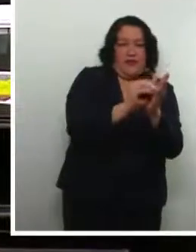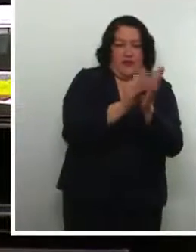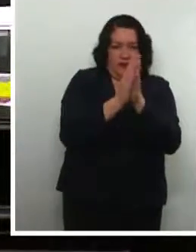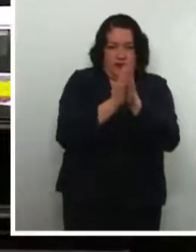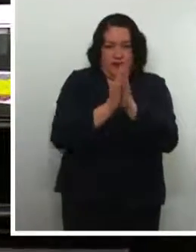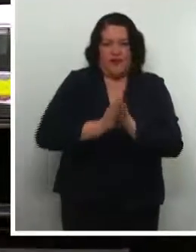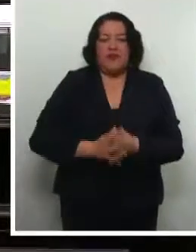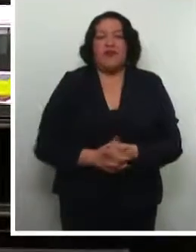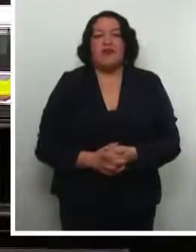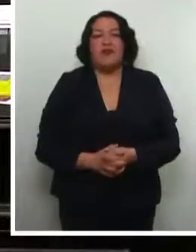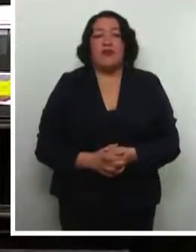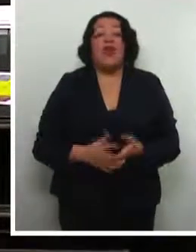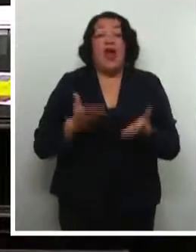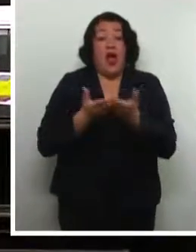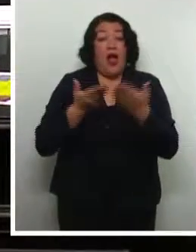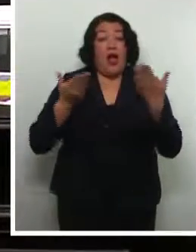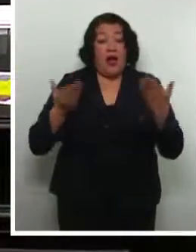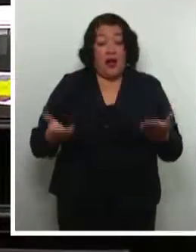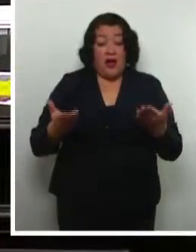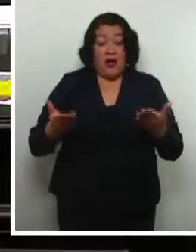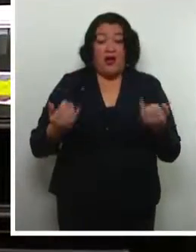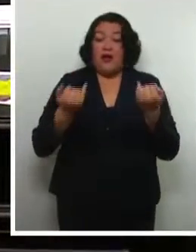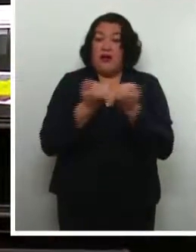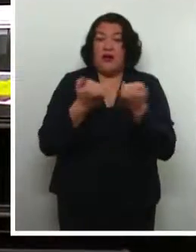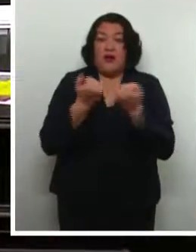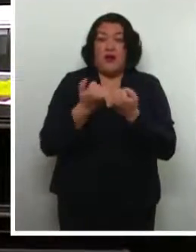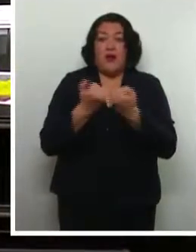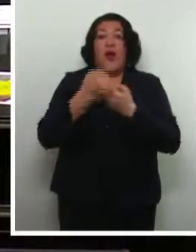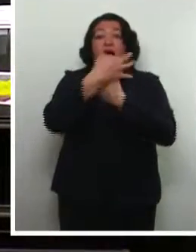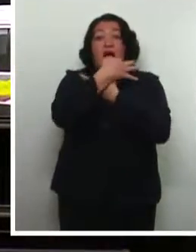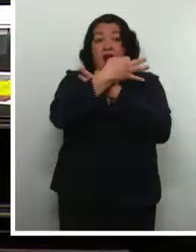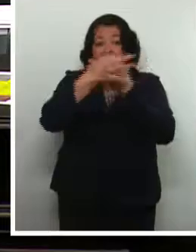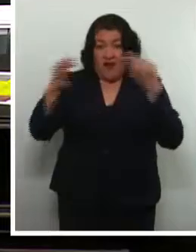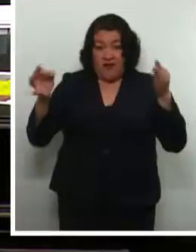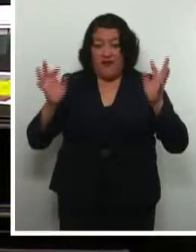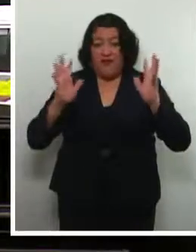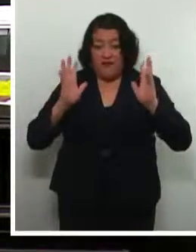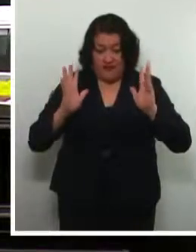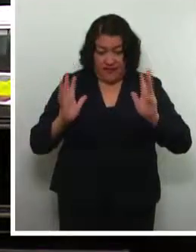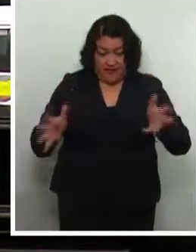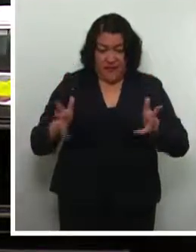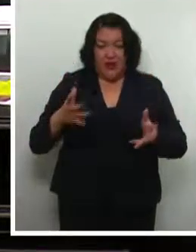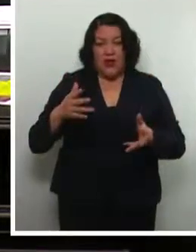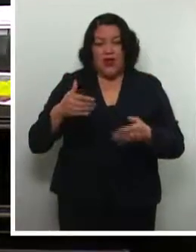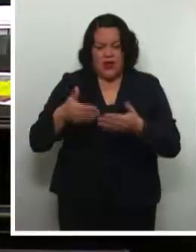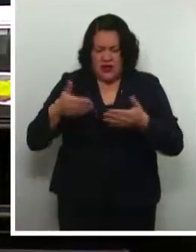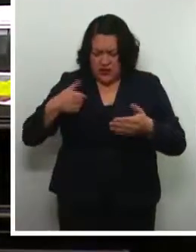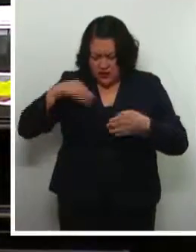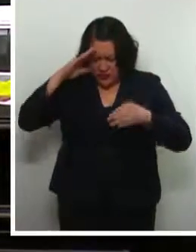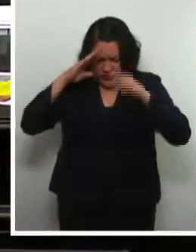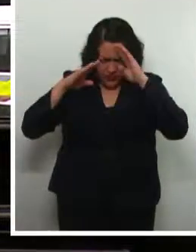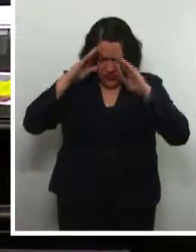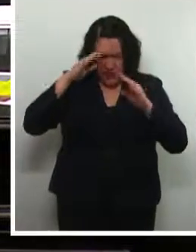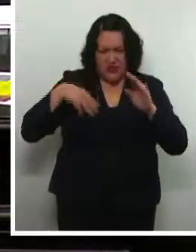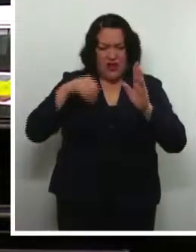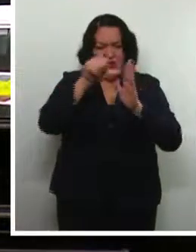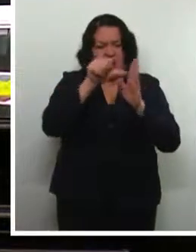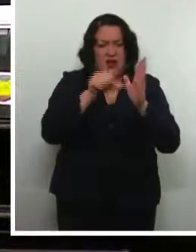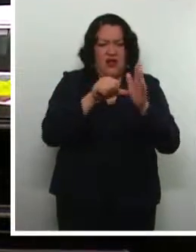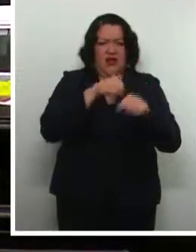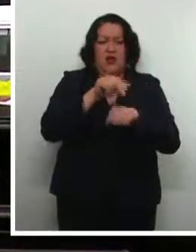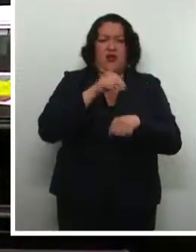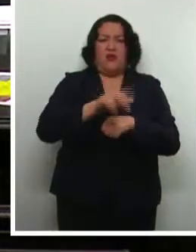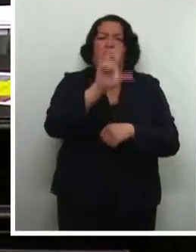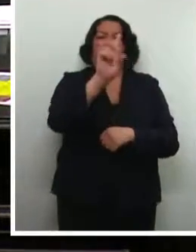decreto. A continuación, y ya informando que hemos hecho el análisis detallado del artículo 30,